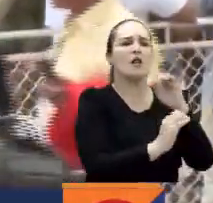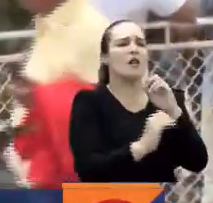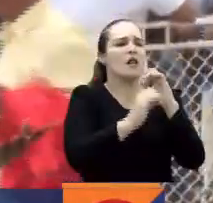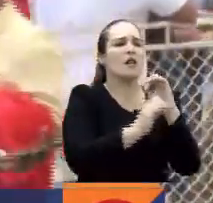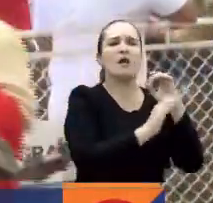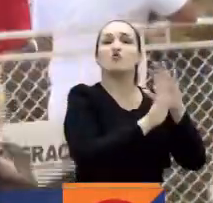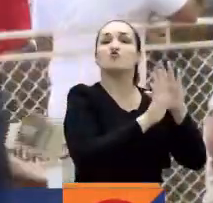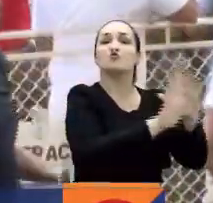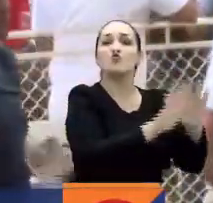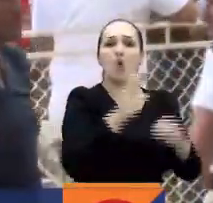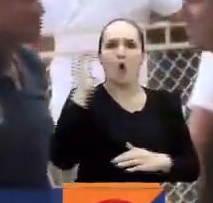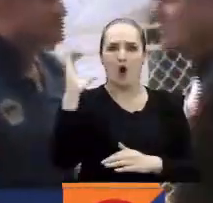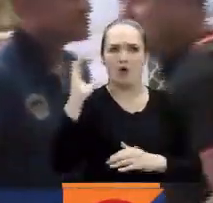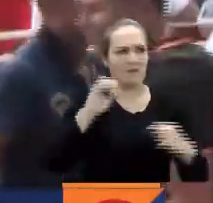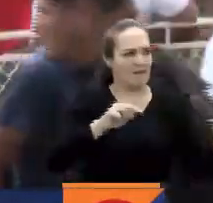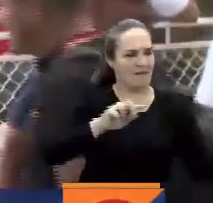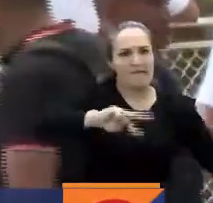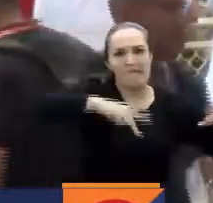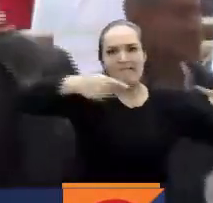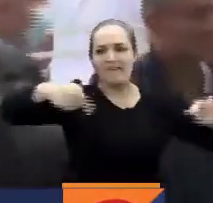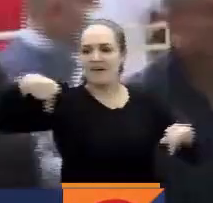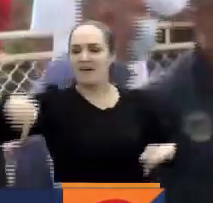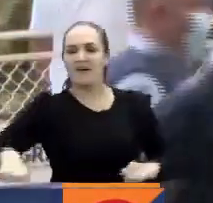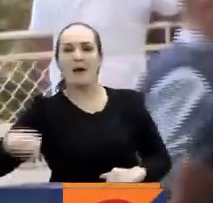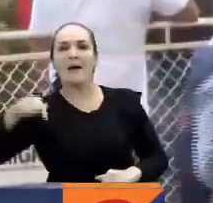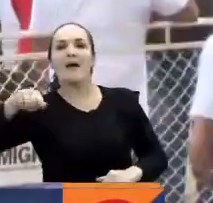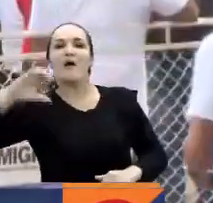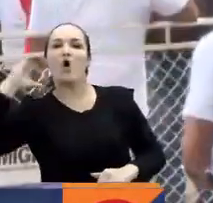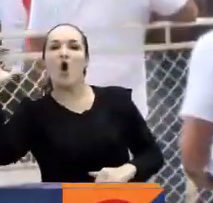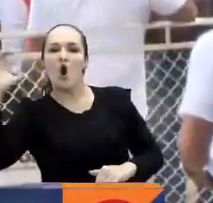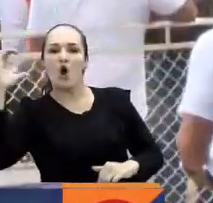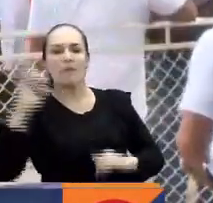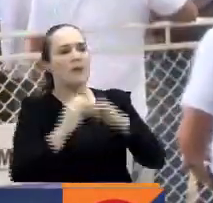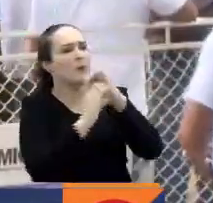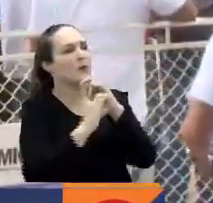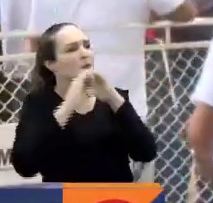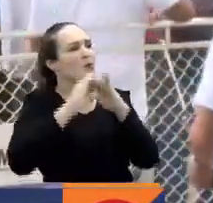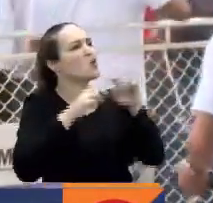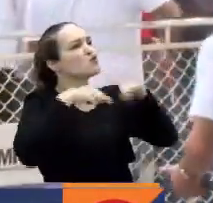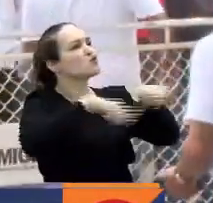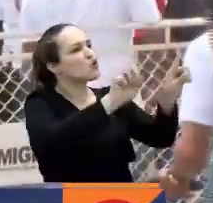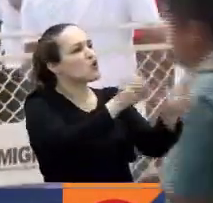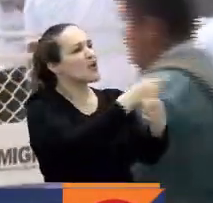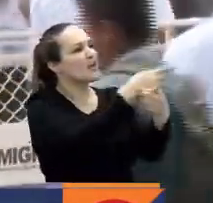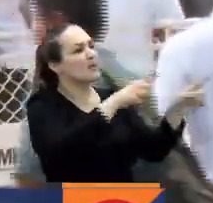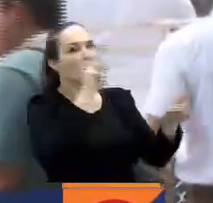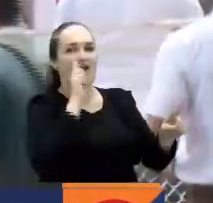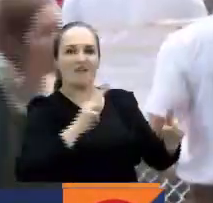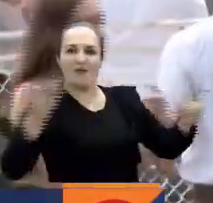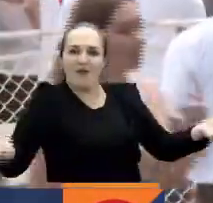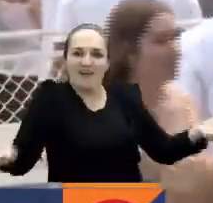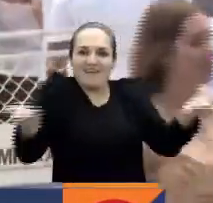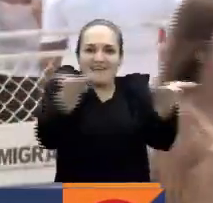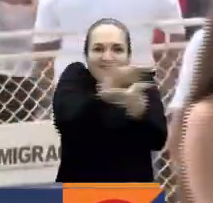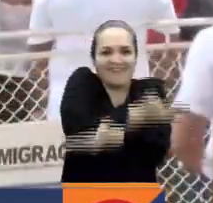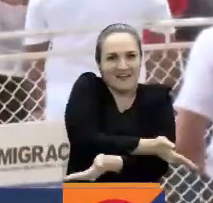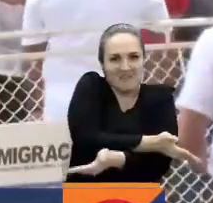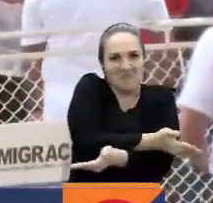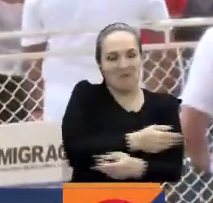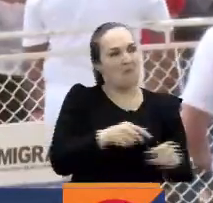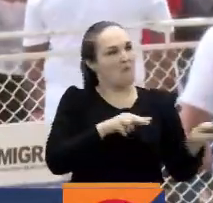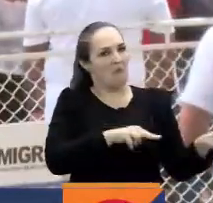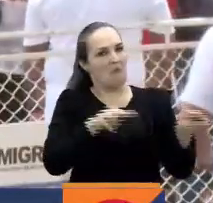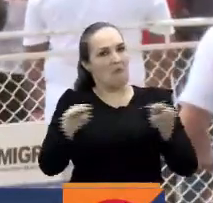la encargada de interpretar las notas del himno de la República Bolivariana de Venezuela. Después de los